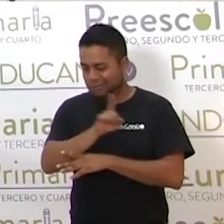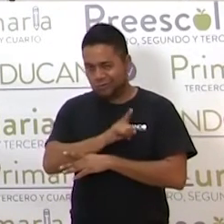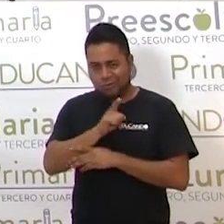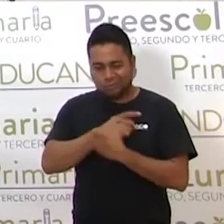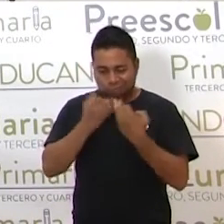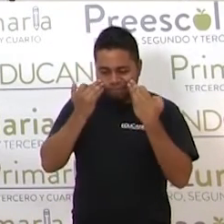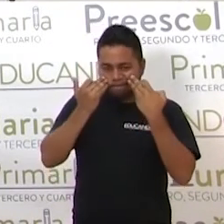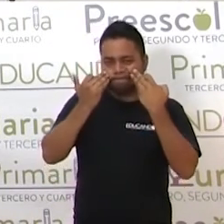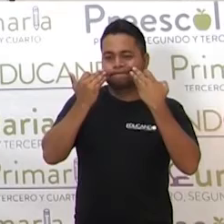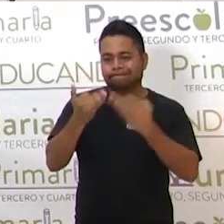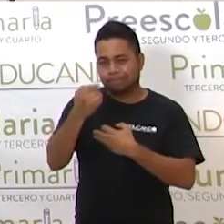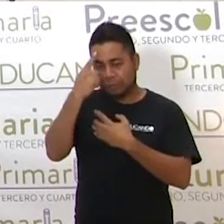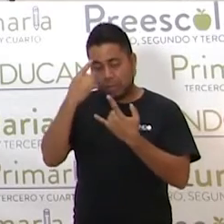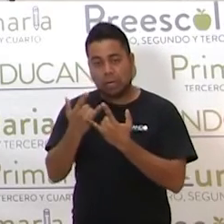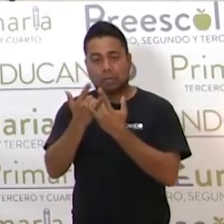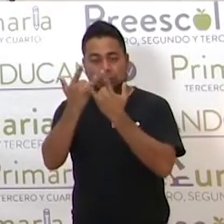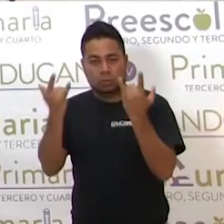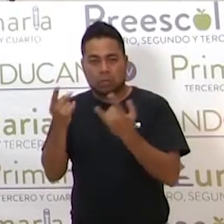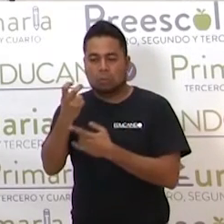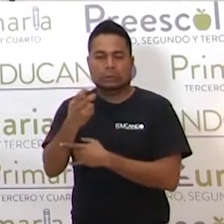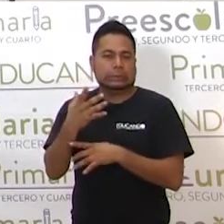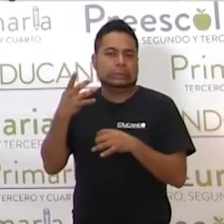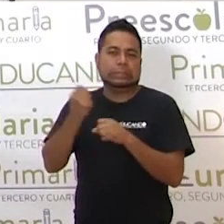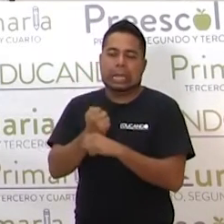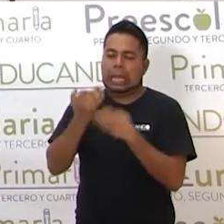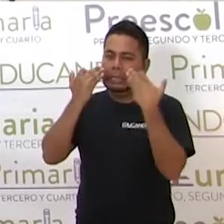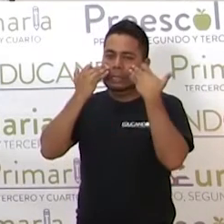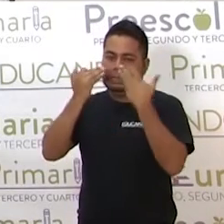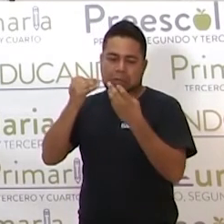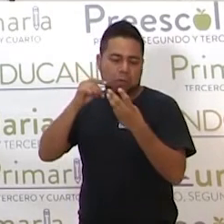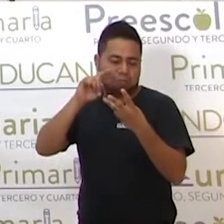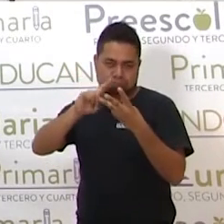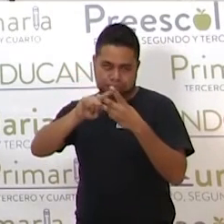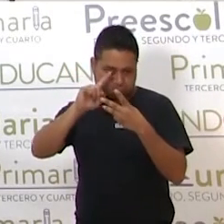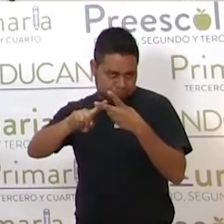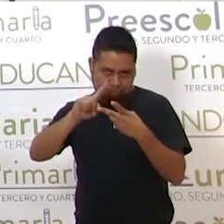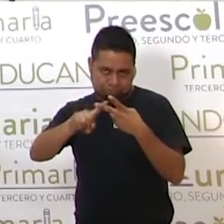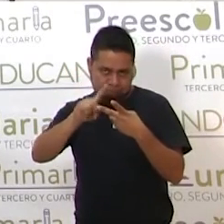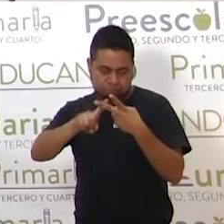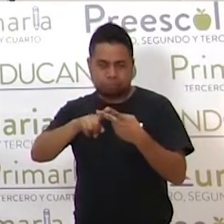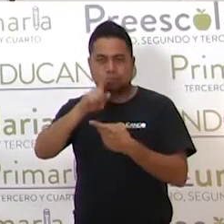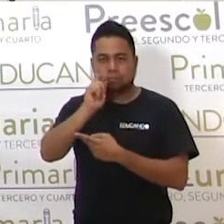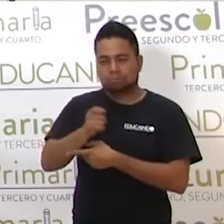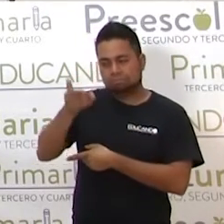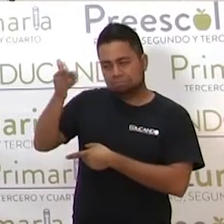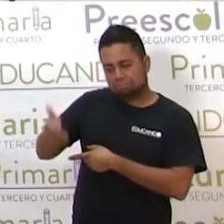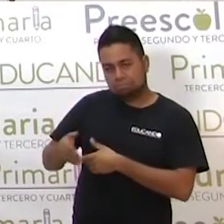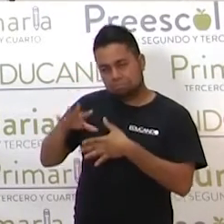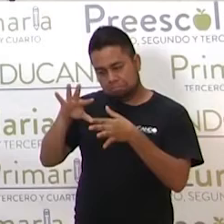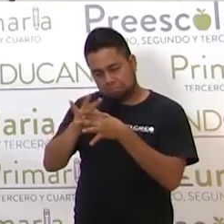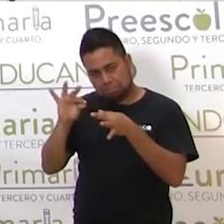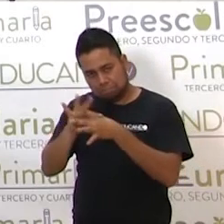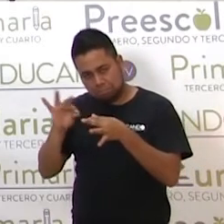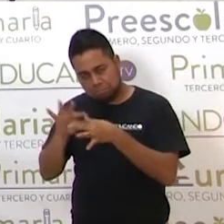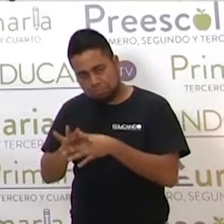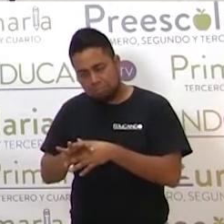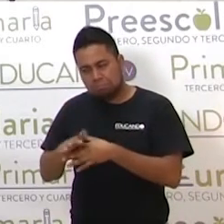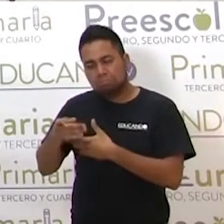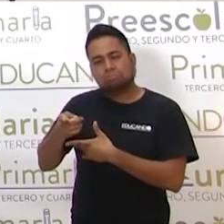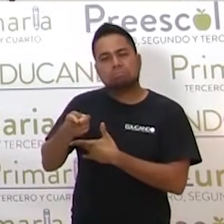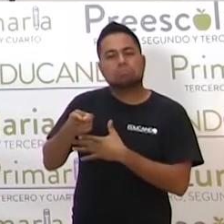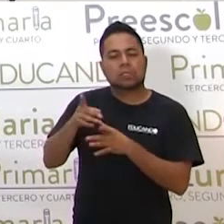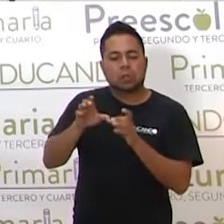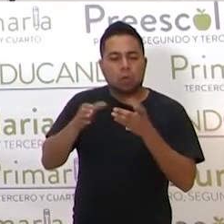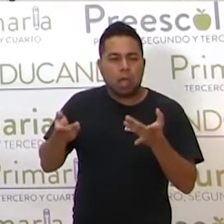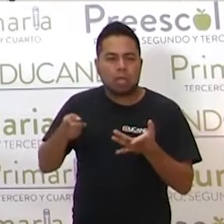atestiguando la historia, y por eso se llama testigo, y usualmente es el que nos está contando pues